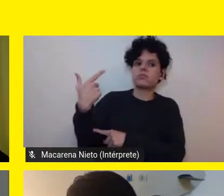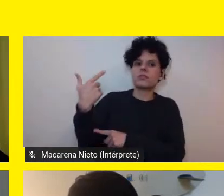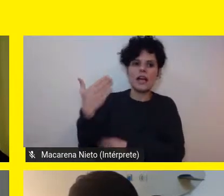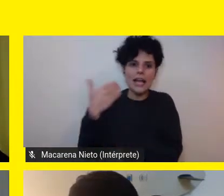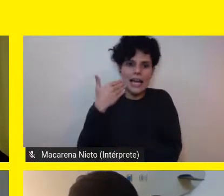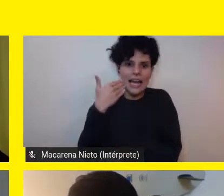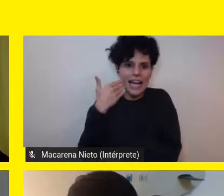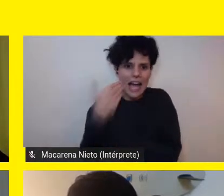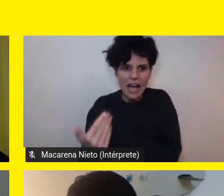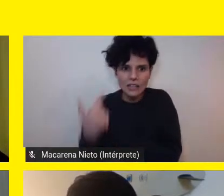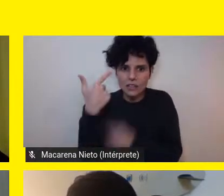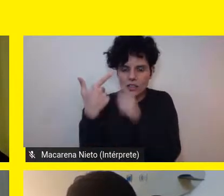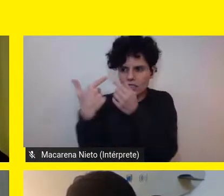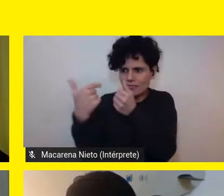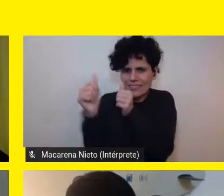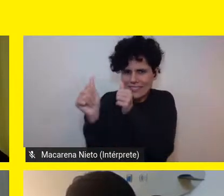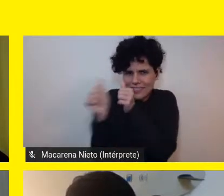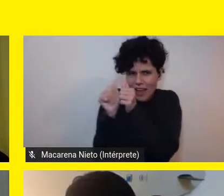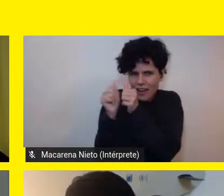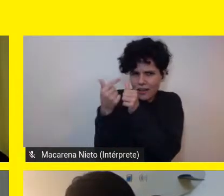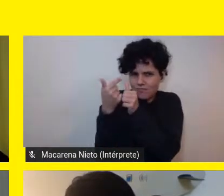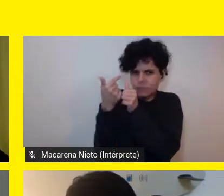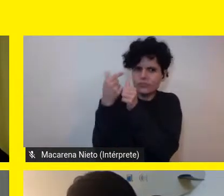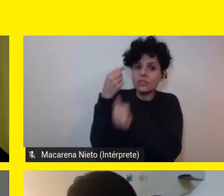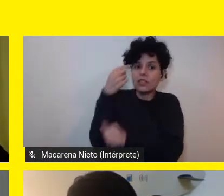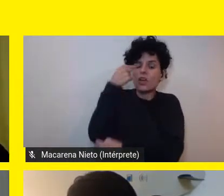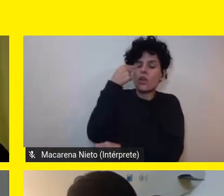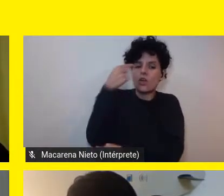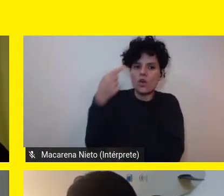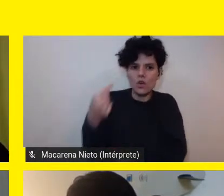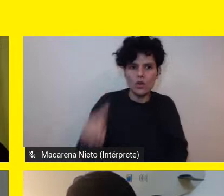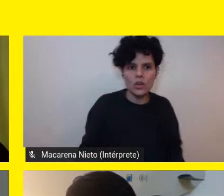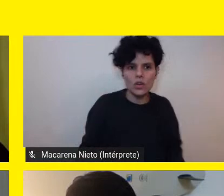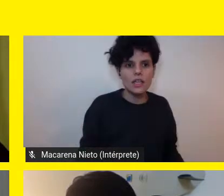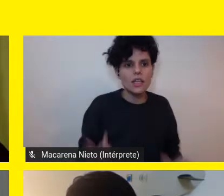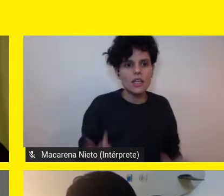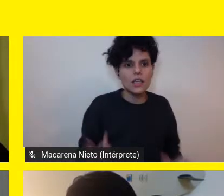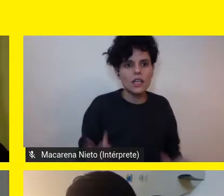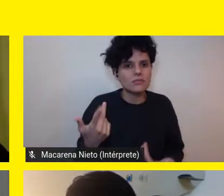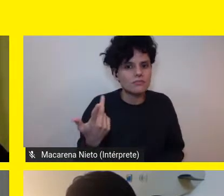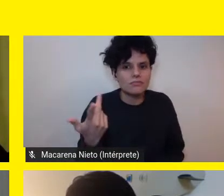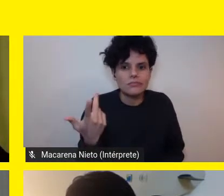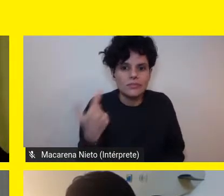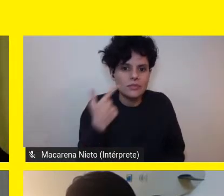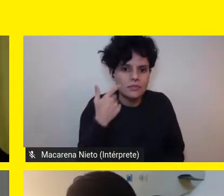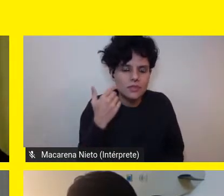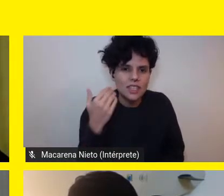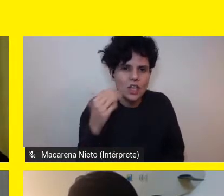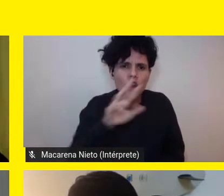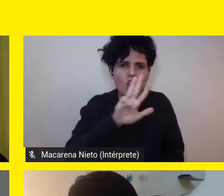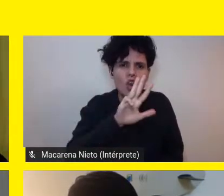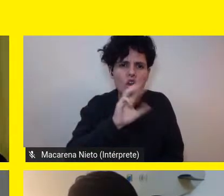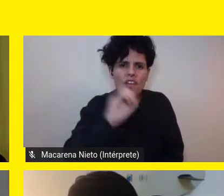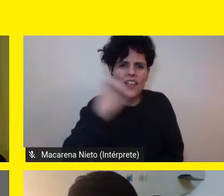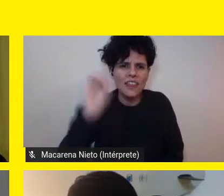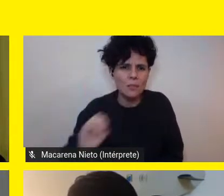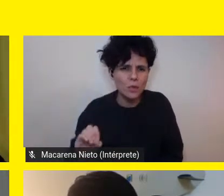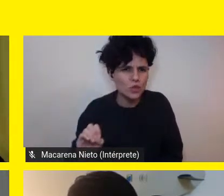quemarropa en tu ojo, que te produjo la pérdida del 90% de la visión.